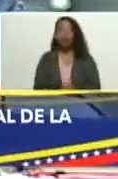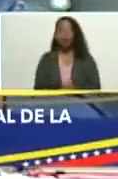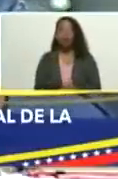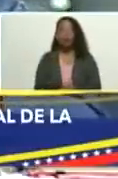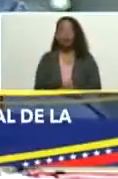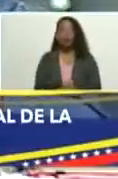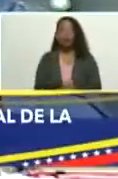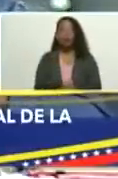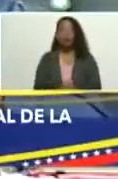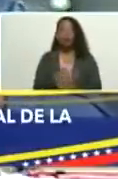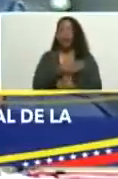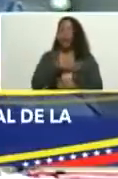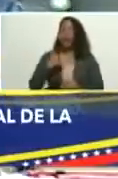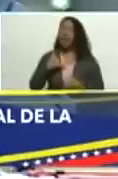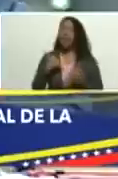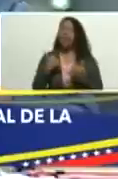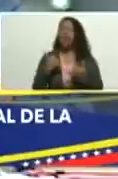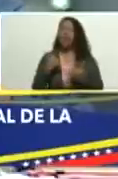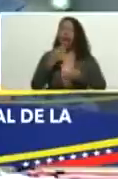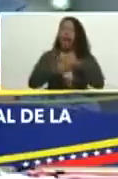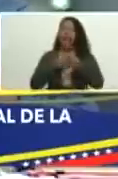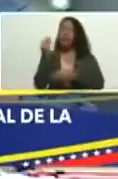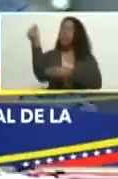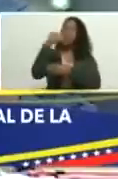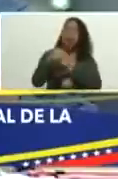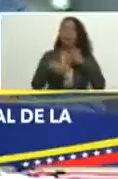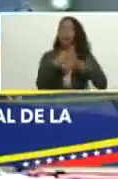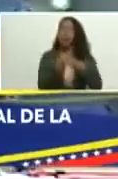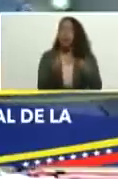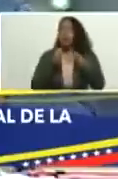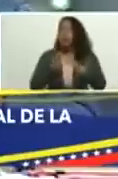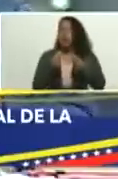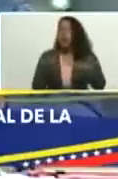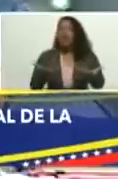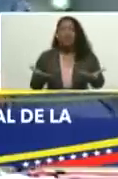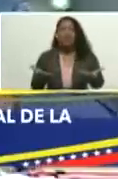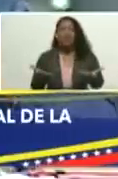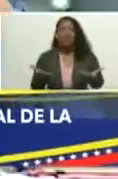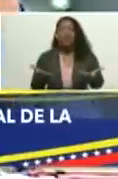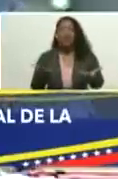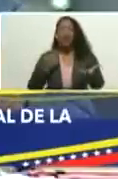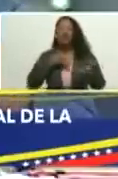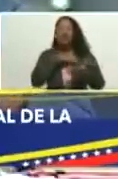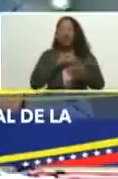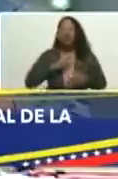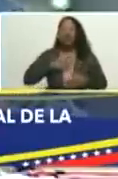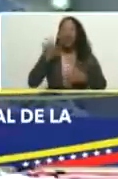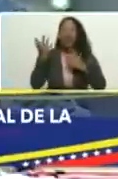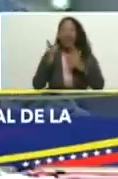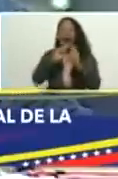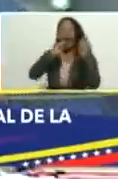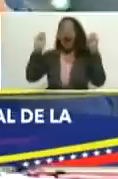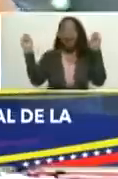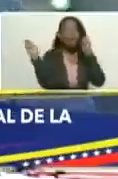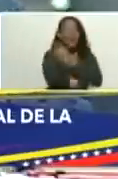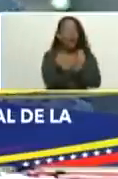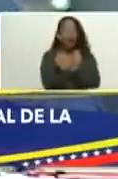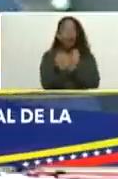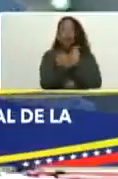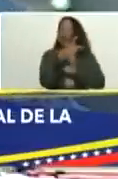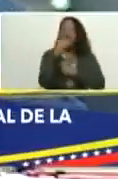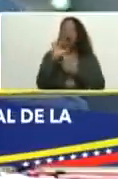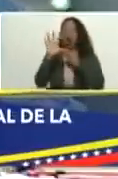¿Y queremos producir cada vez más para qué? Para nosotros sustituir importaciones,